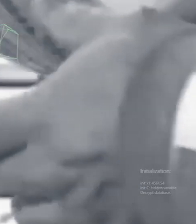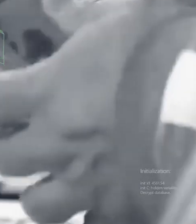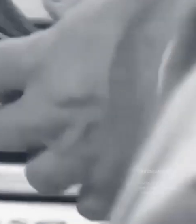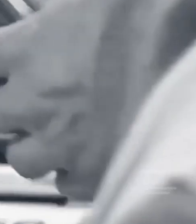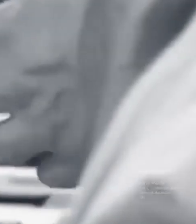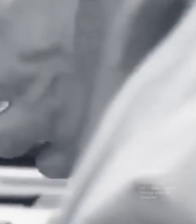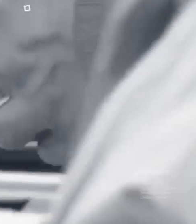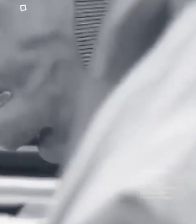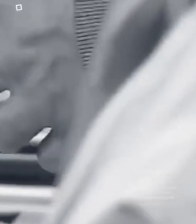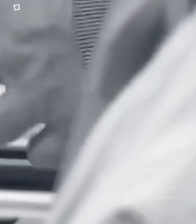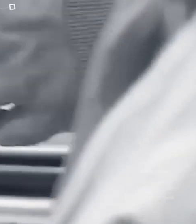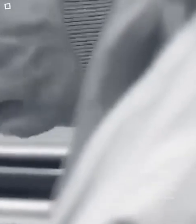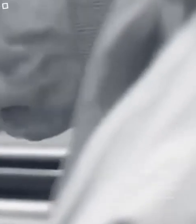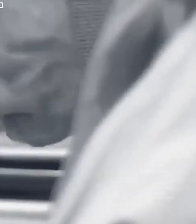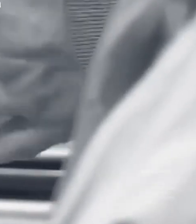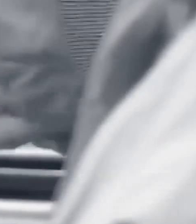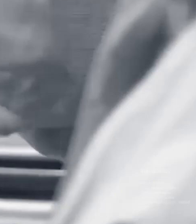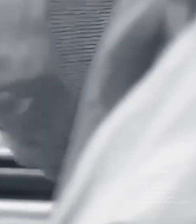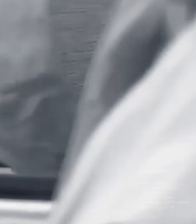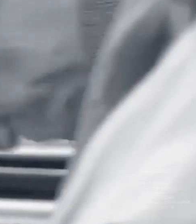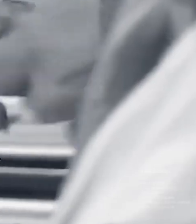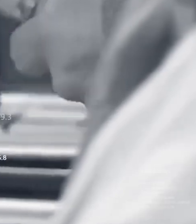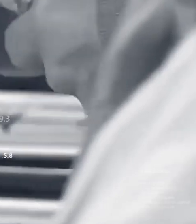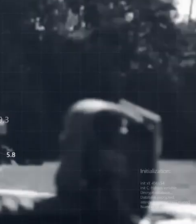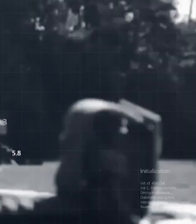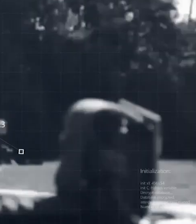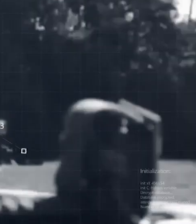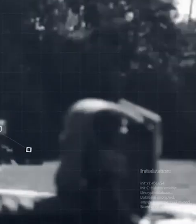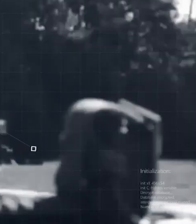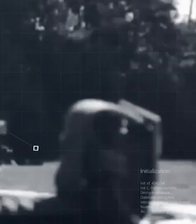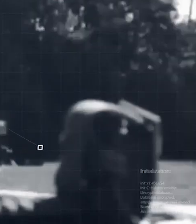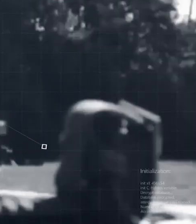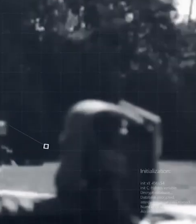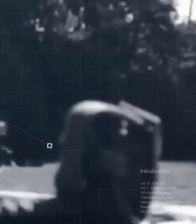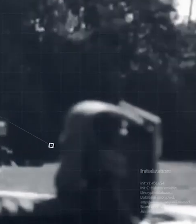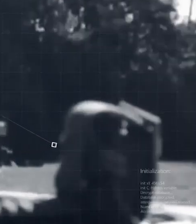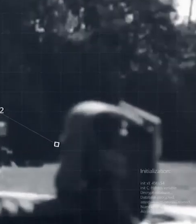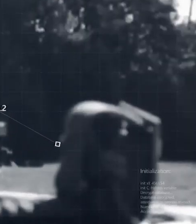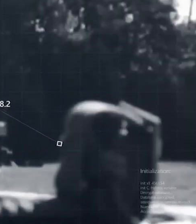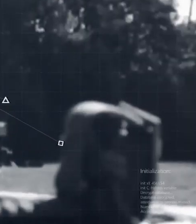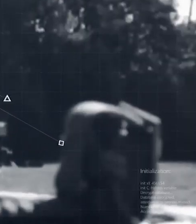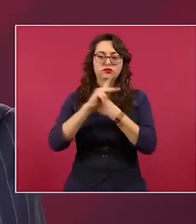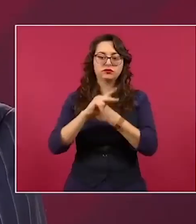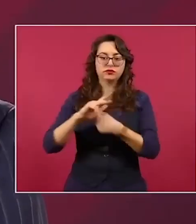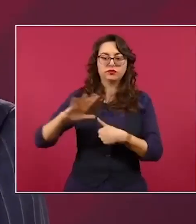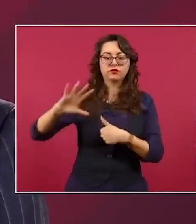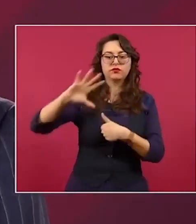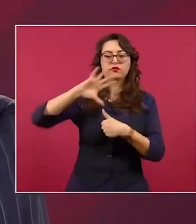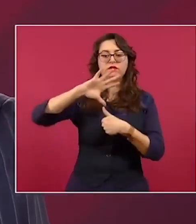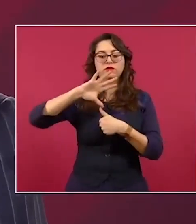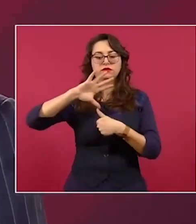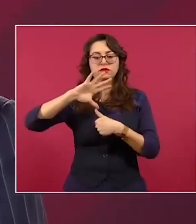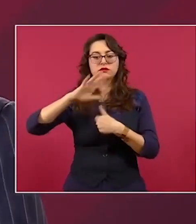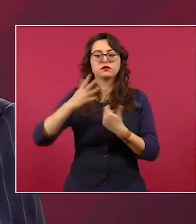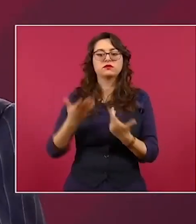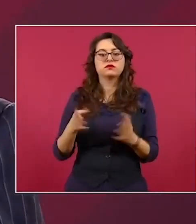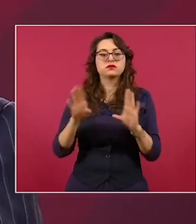Felipe Calderón, que permitió la introducción de armas a nuestro país a través del operativo Rápido y Furioso. Ya no